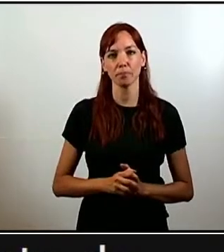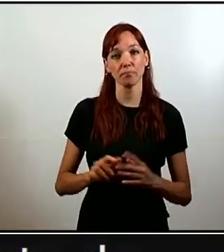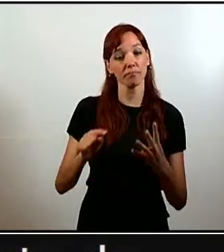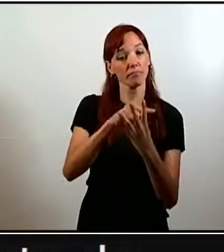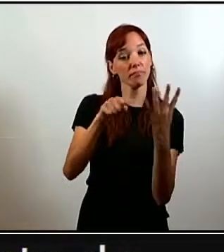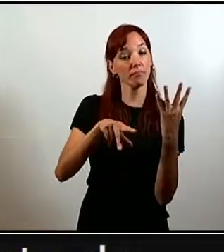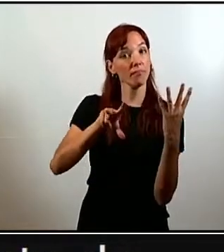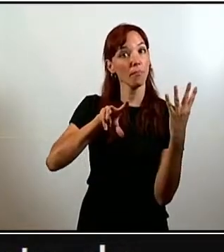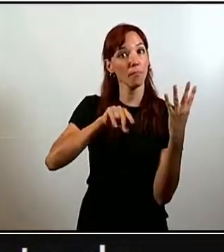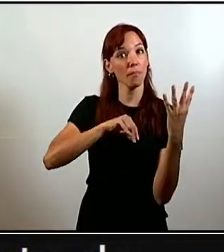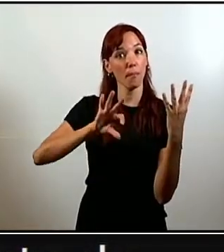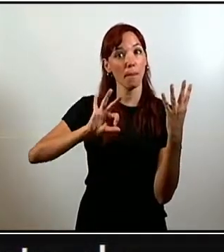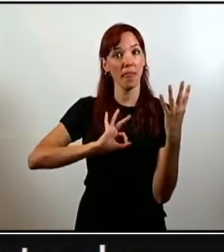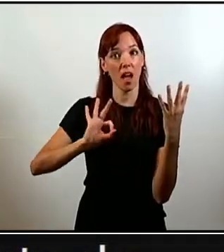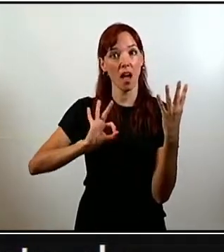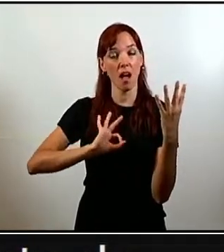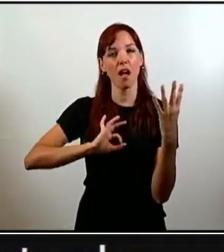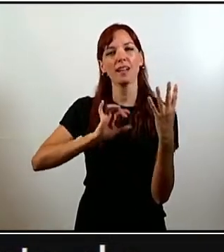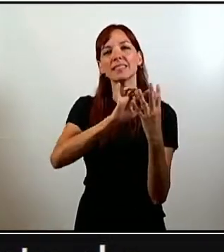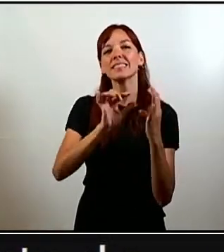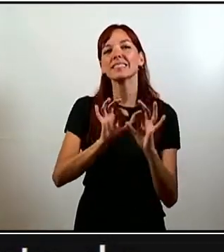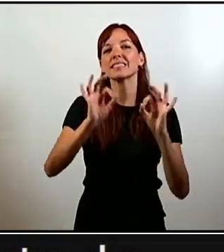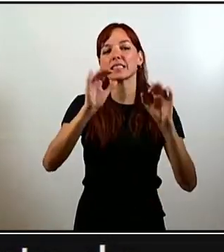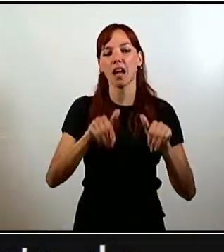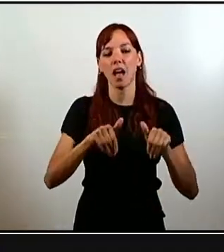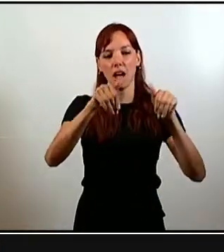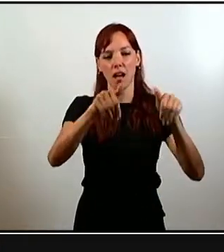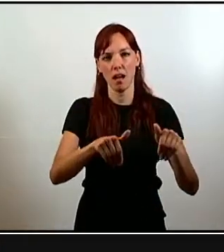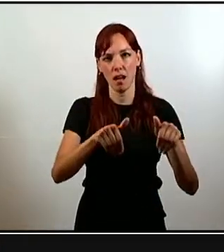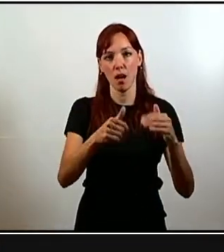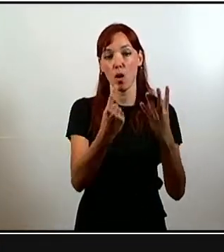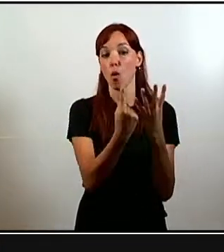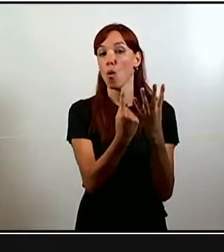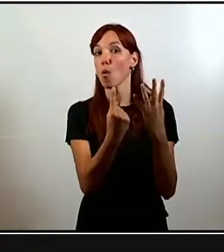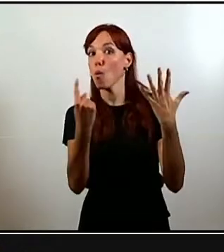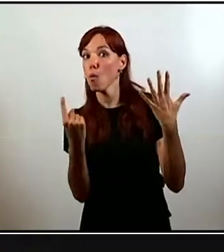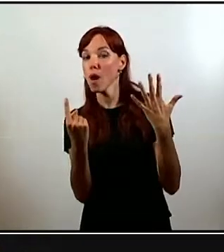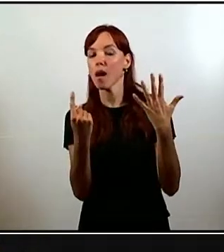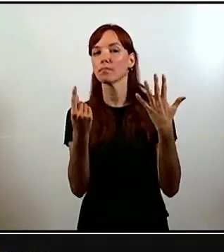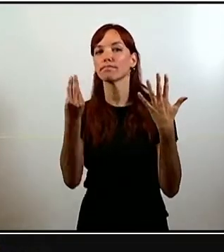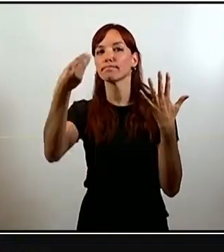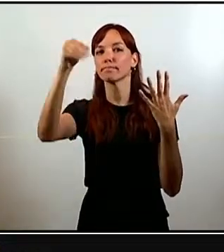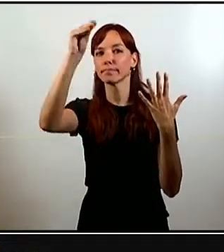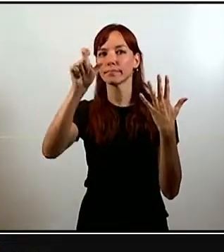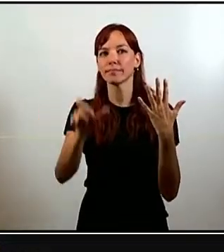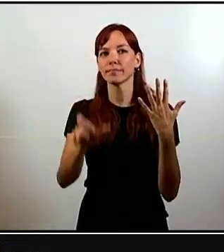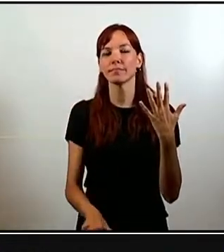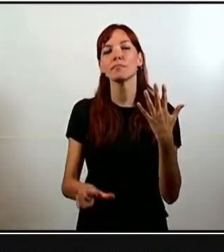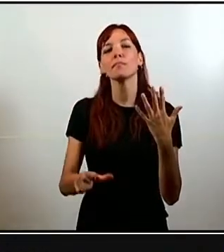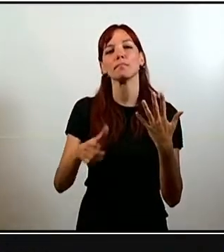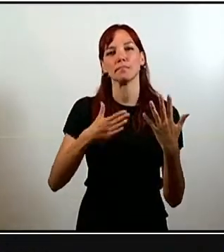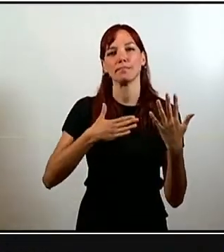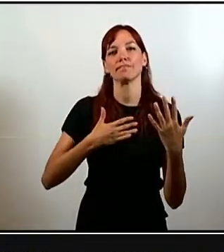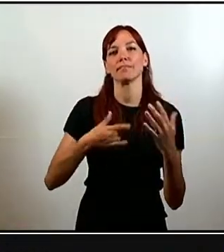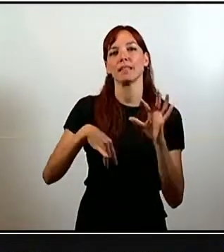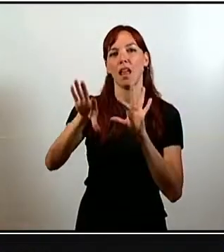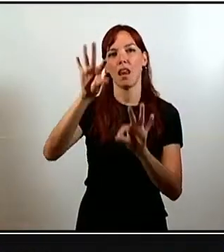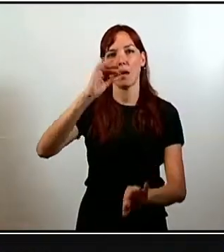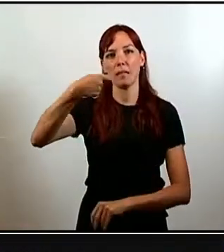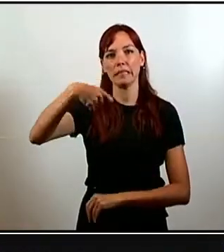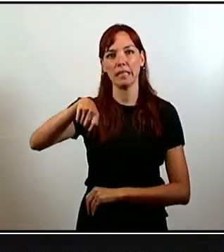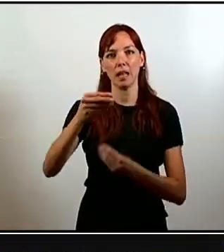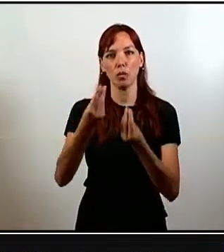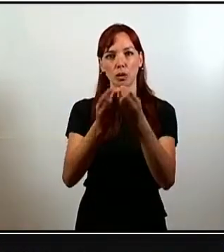medallas corresponderán a las candidaturas presentadas y una de ellas que corresponde a la presidenta de la Junta.